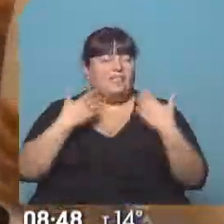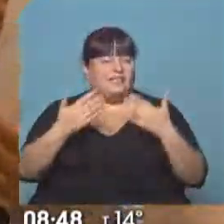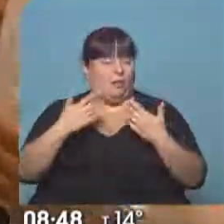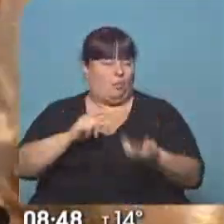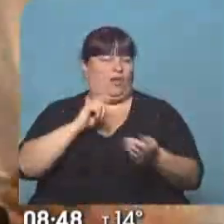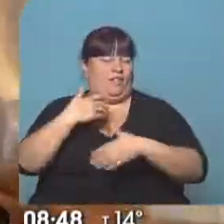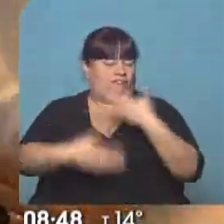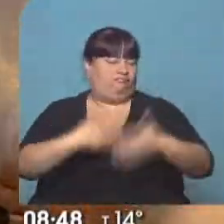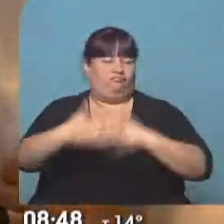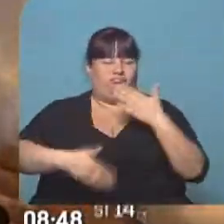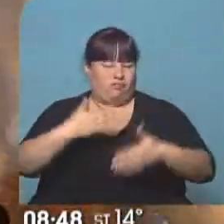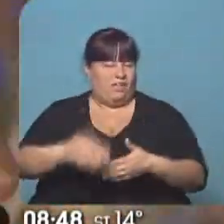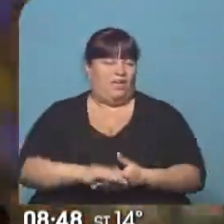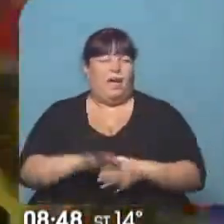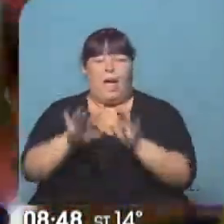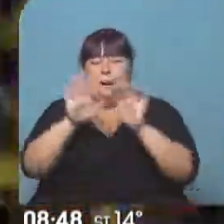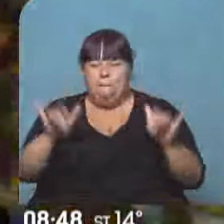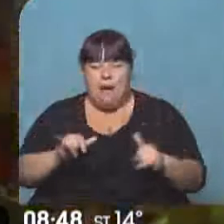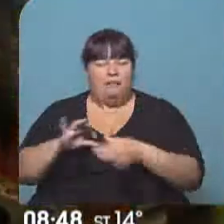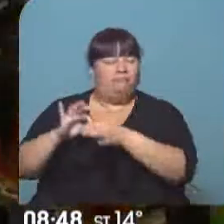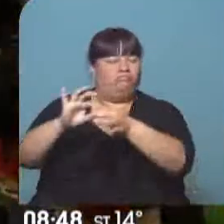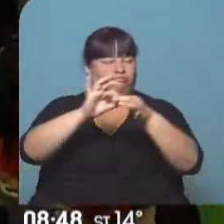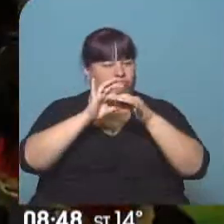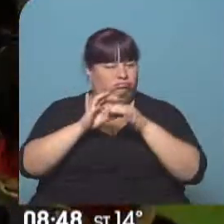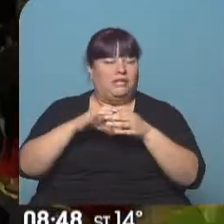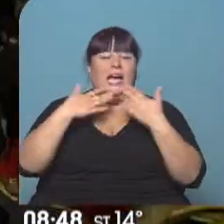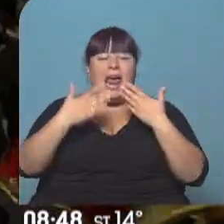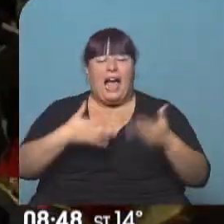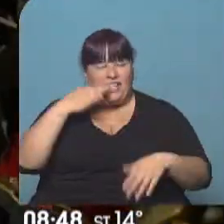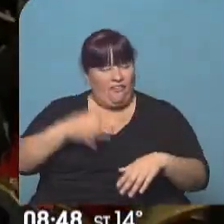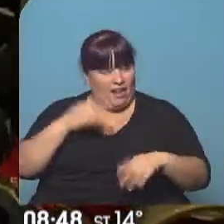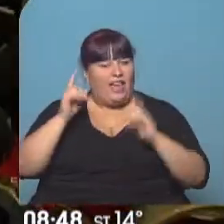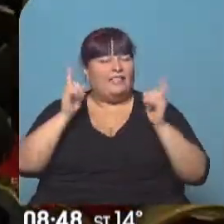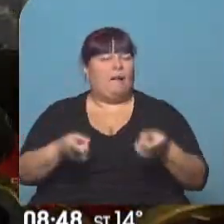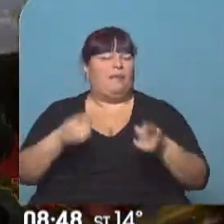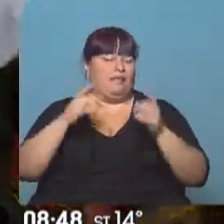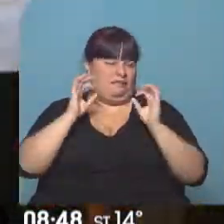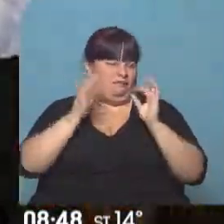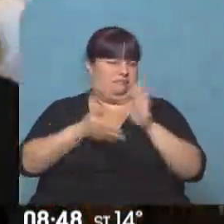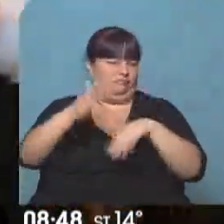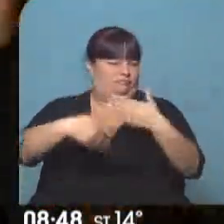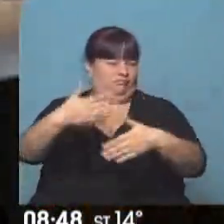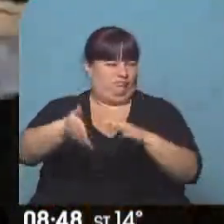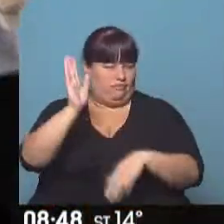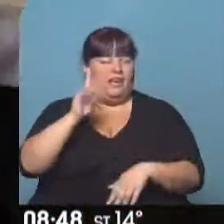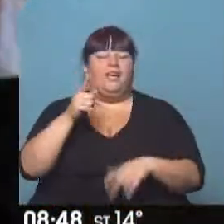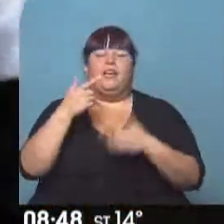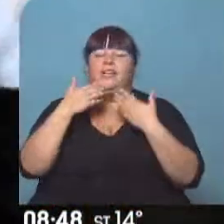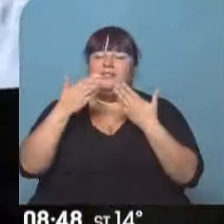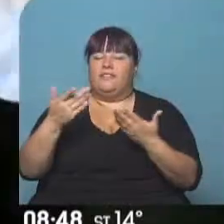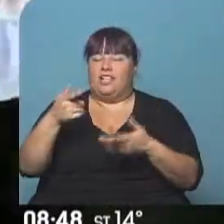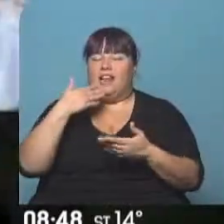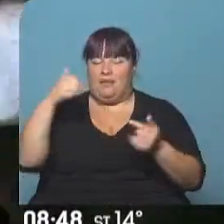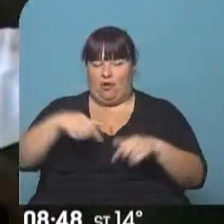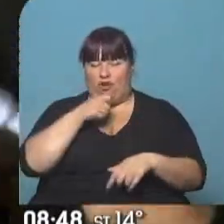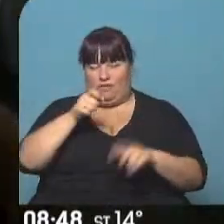transitar un camino de paz y de unión y que con la verdad también se llega muy lejos senador felicitaciones y muchas gracias por